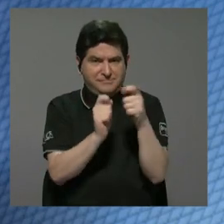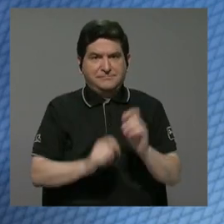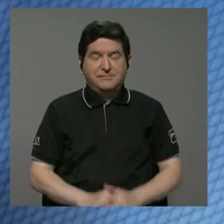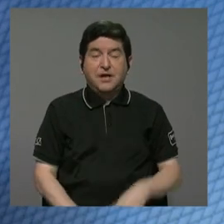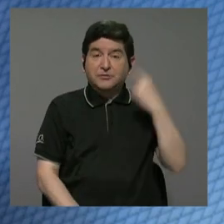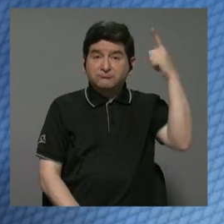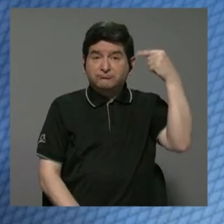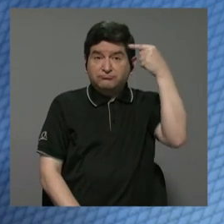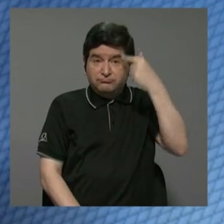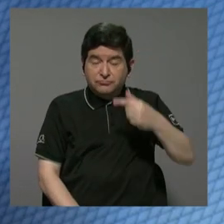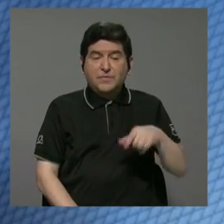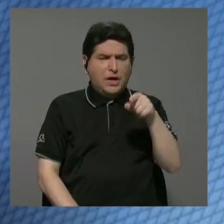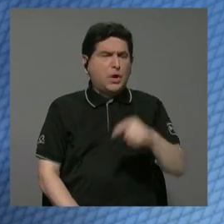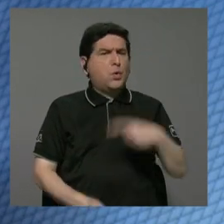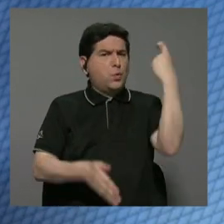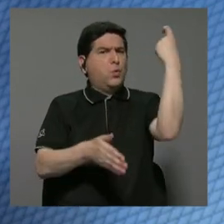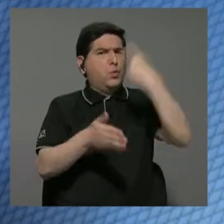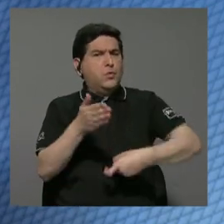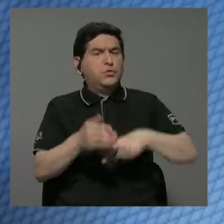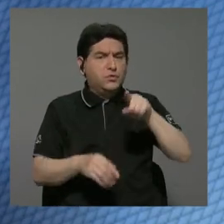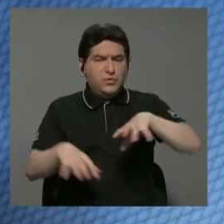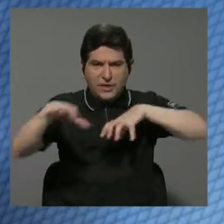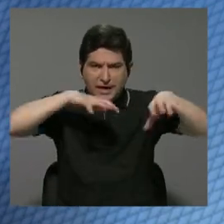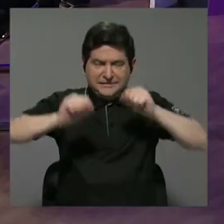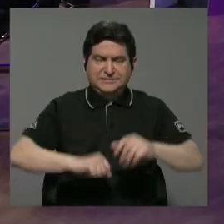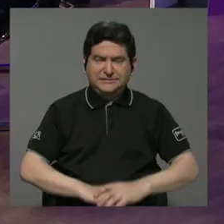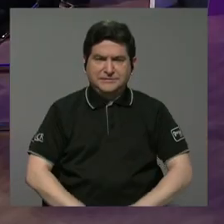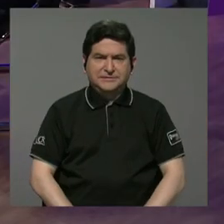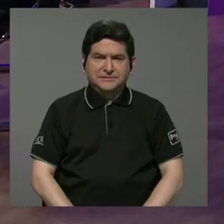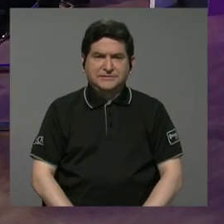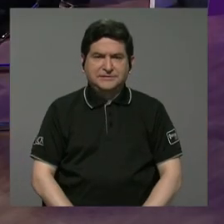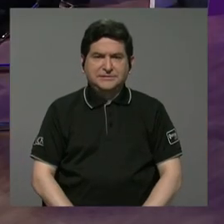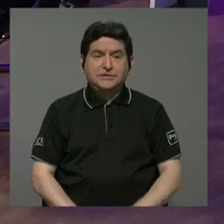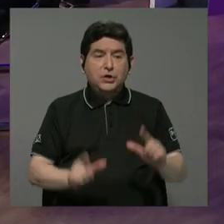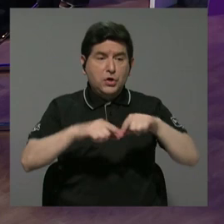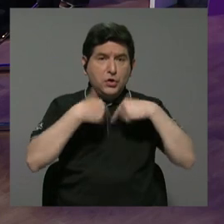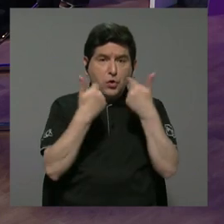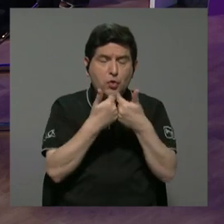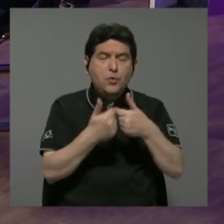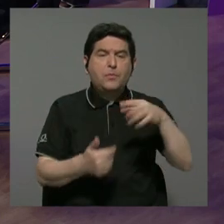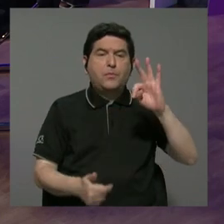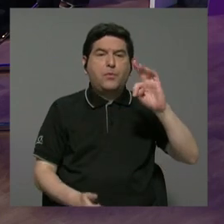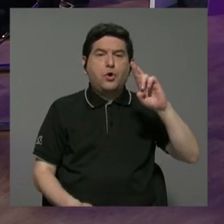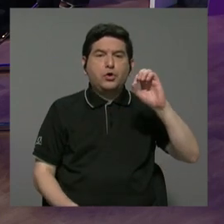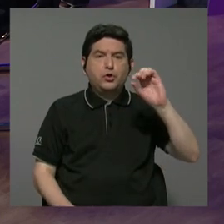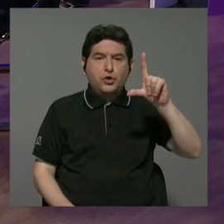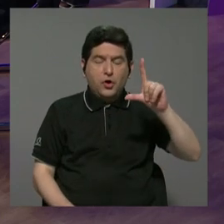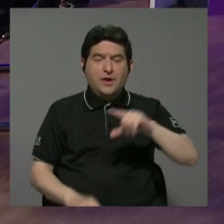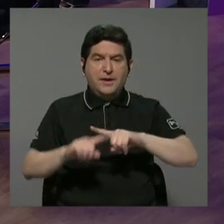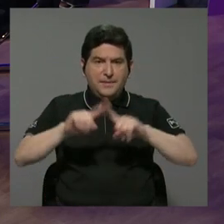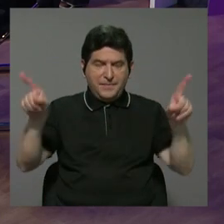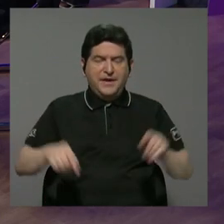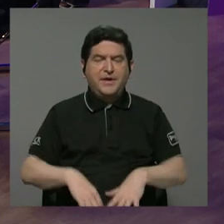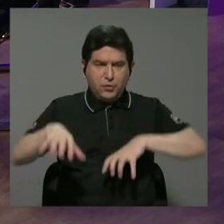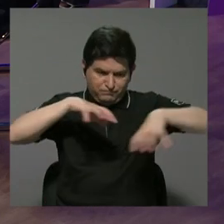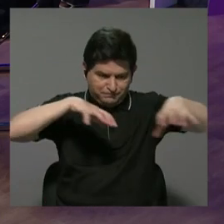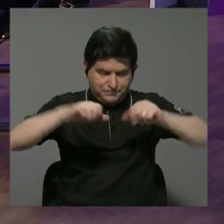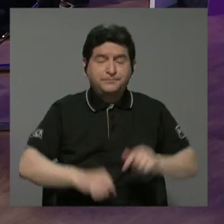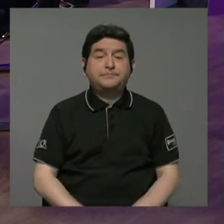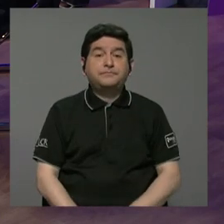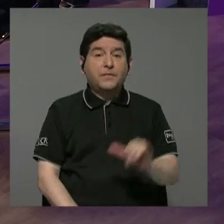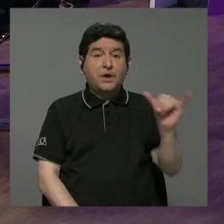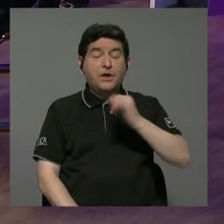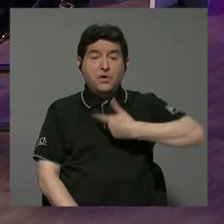el gobierno es muy agresivo en esa medida, ¿verdad? Con grupos de troles, etcétera, pero sobre todo el de la movilización. Hemos constatado que